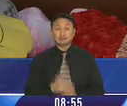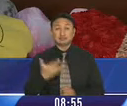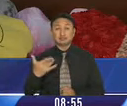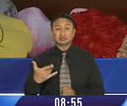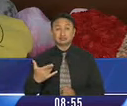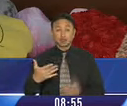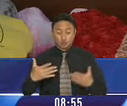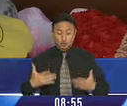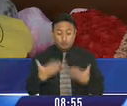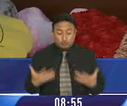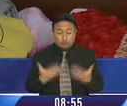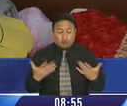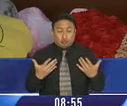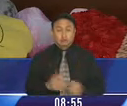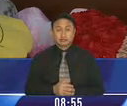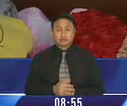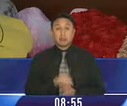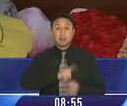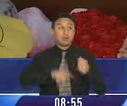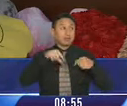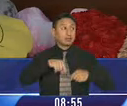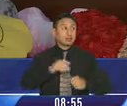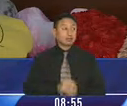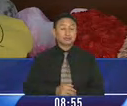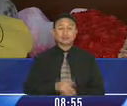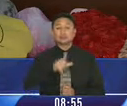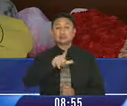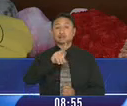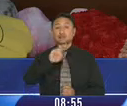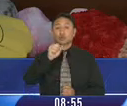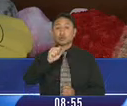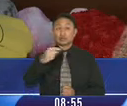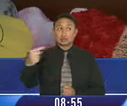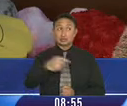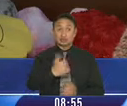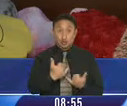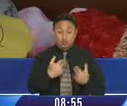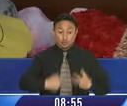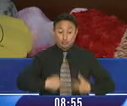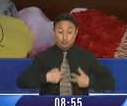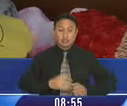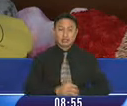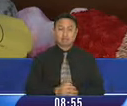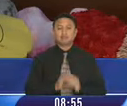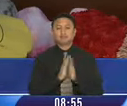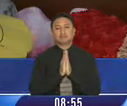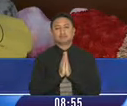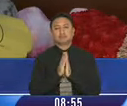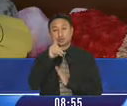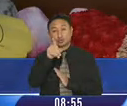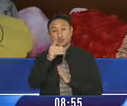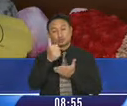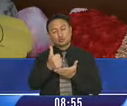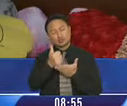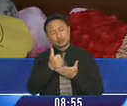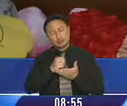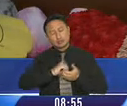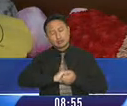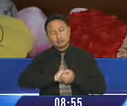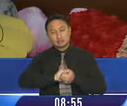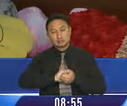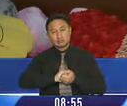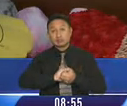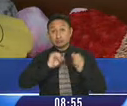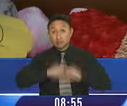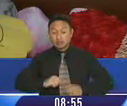seguir levantándome por mi hijo, por Luisito, que en este momento él está con vida. Quiero pedir a su ayuda, a su solidaridad, que